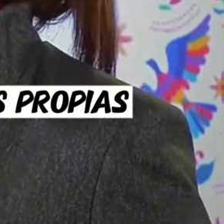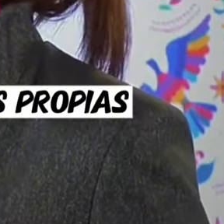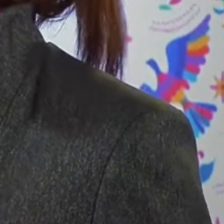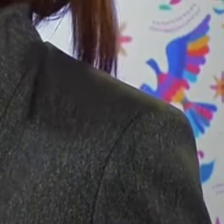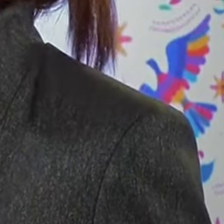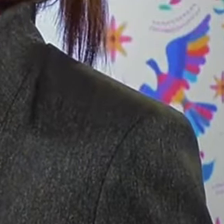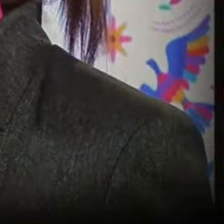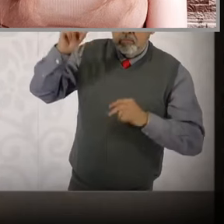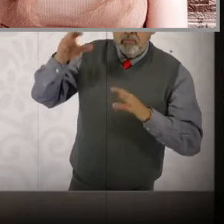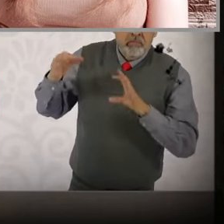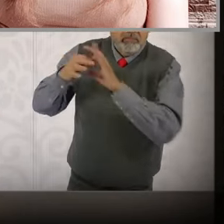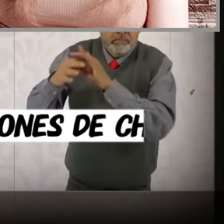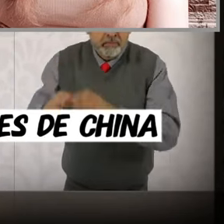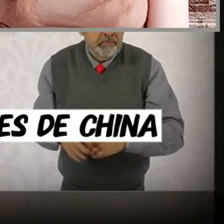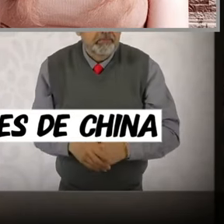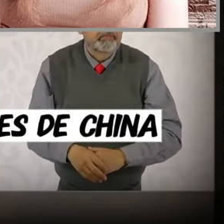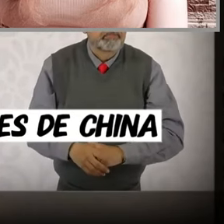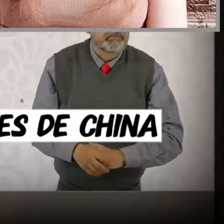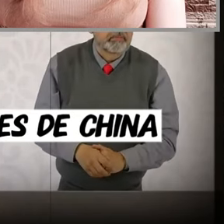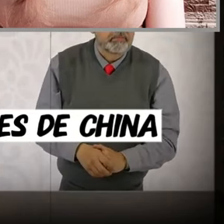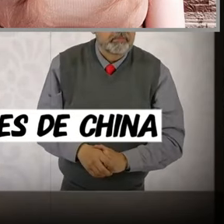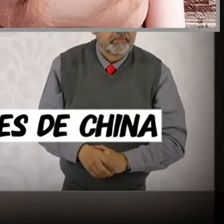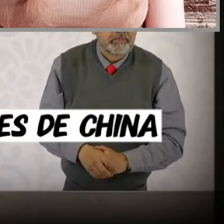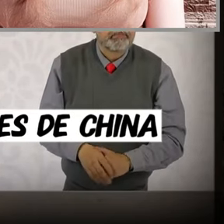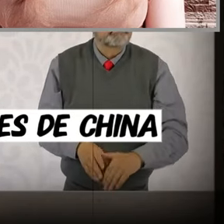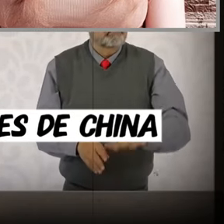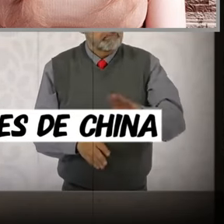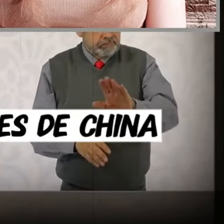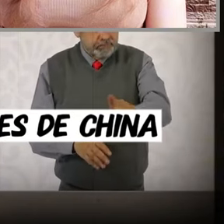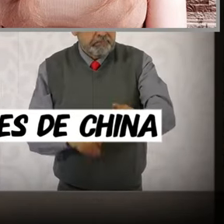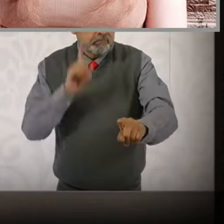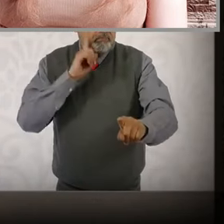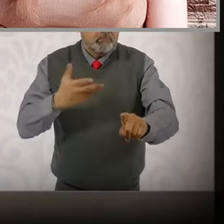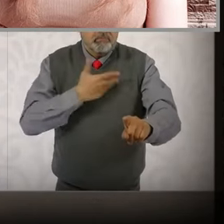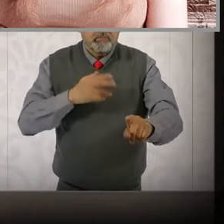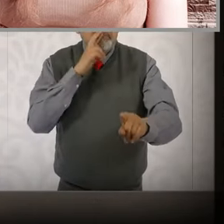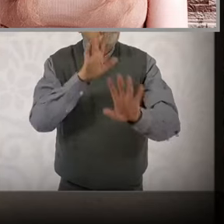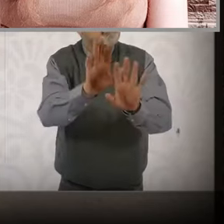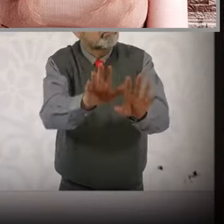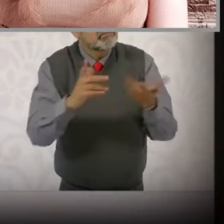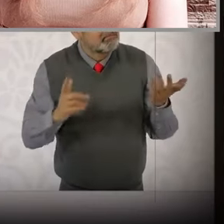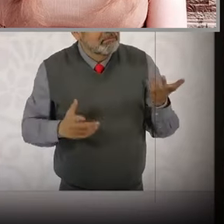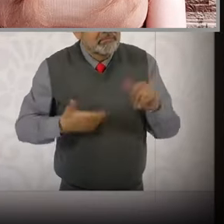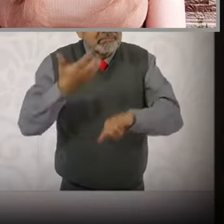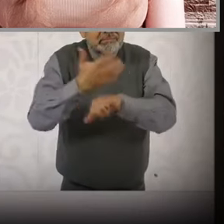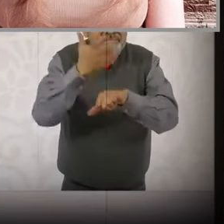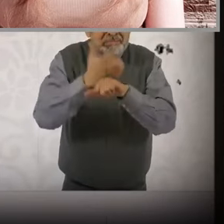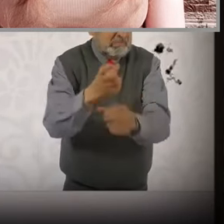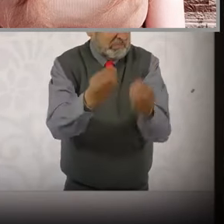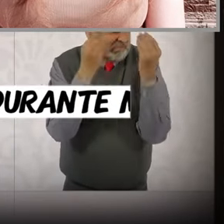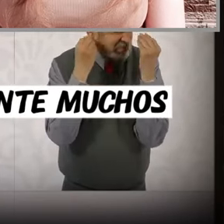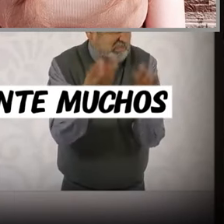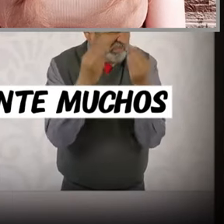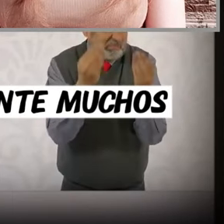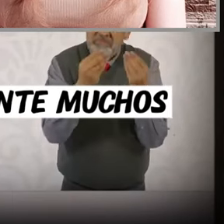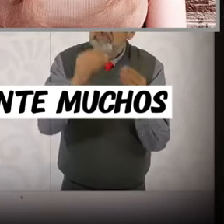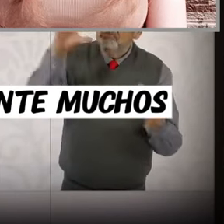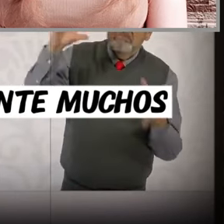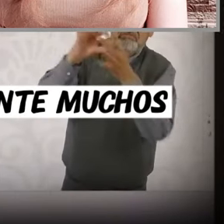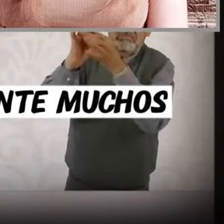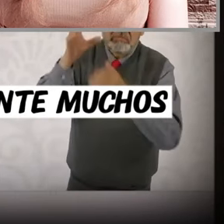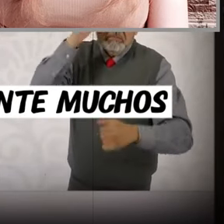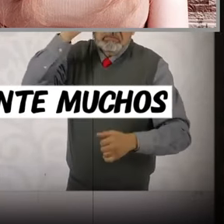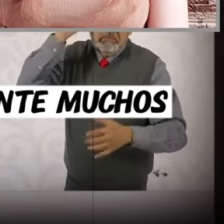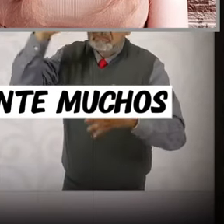propias manos. A ver, Estados Unidos tiene muchas importaciones de China. De hecho, fue parte